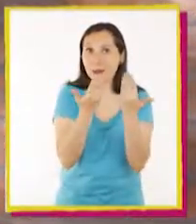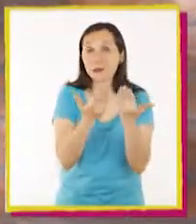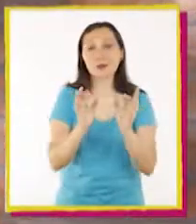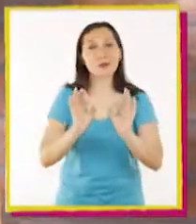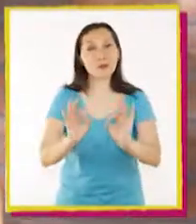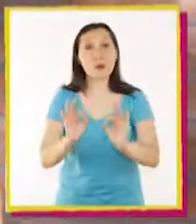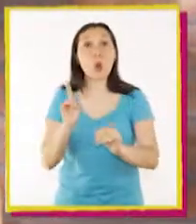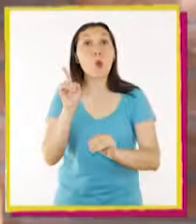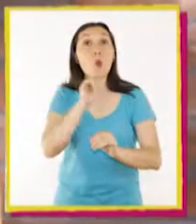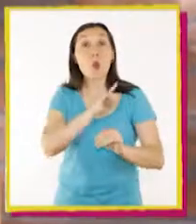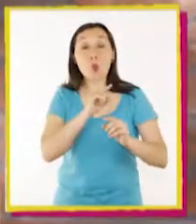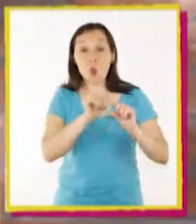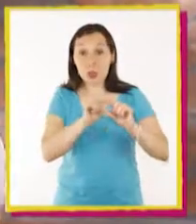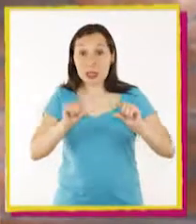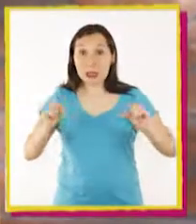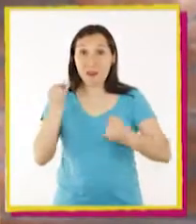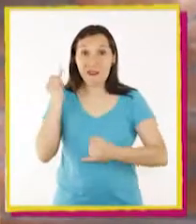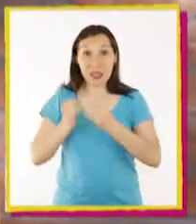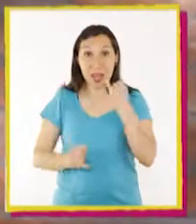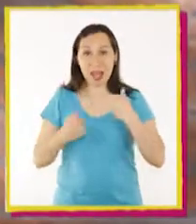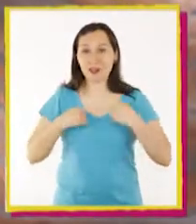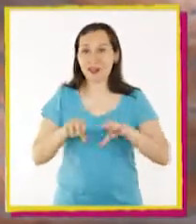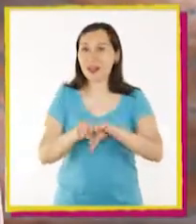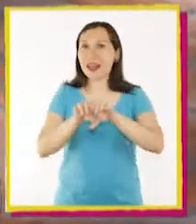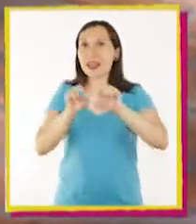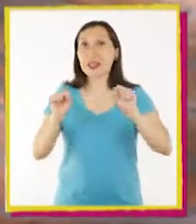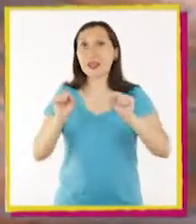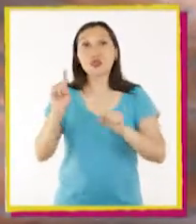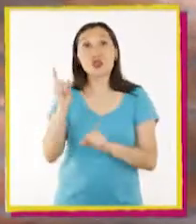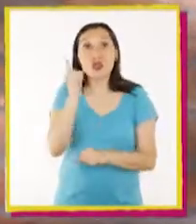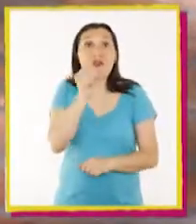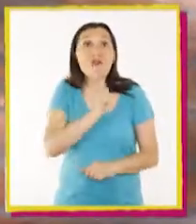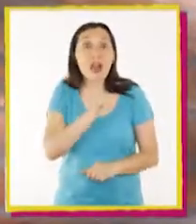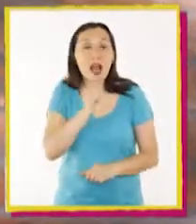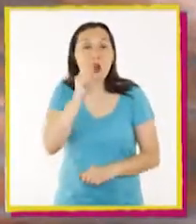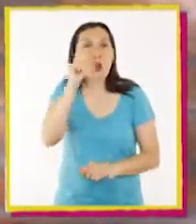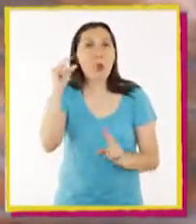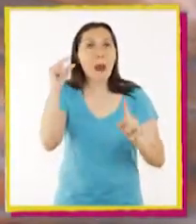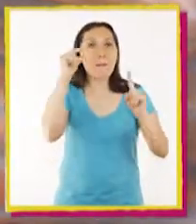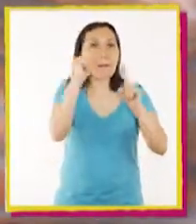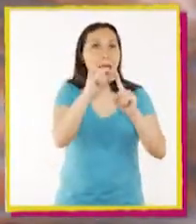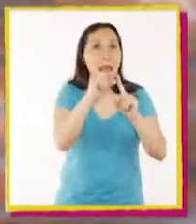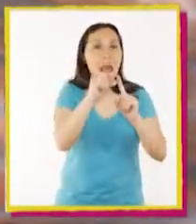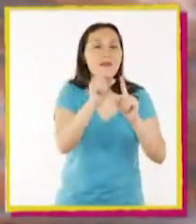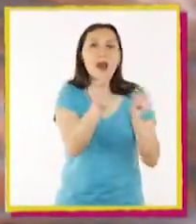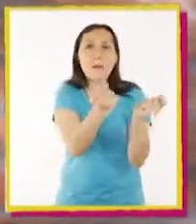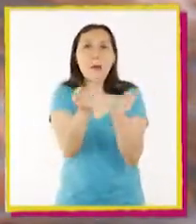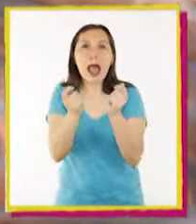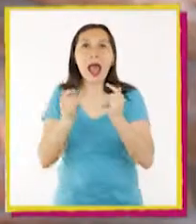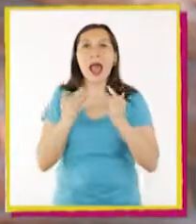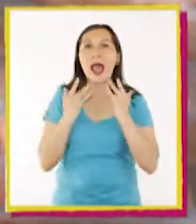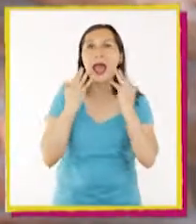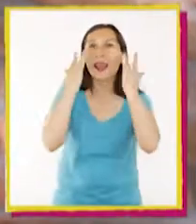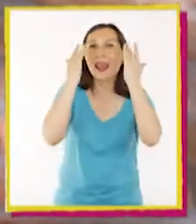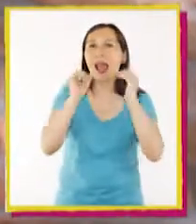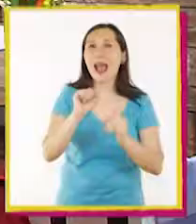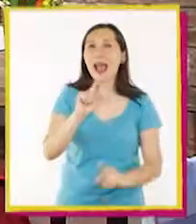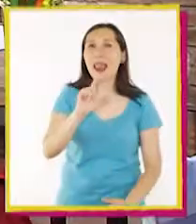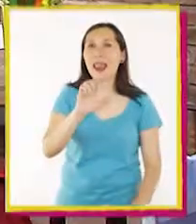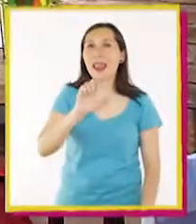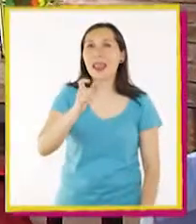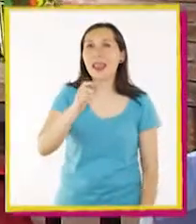¡Súper! Y el final lo tengo listo. Así que solo me faltaría una palabra que rime con alegría.